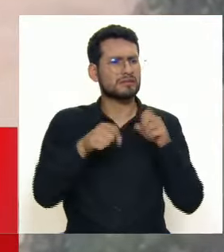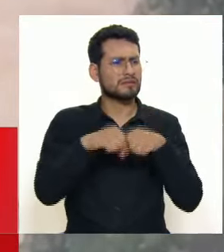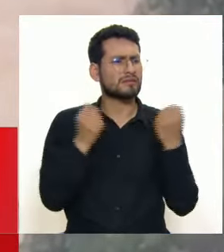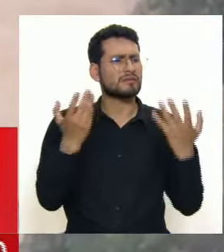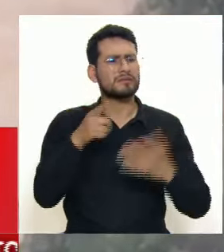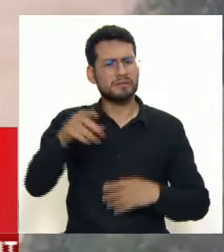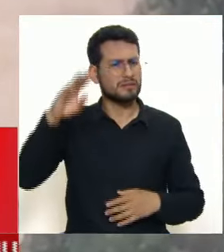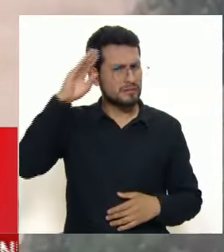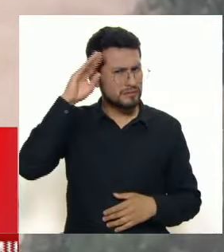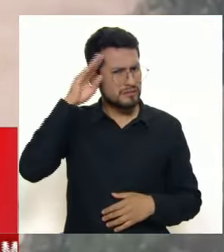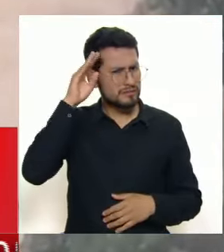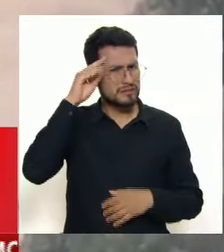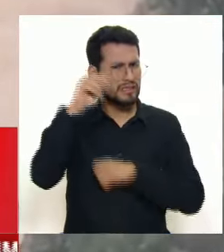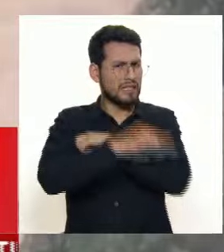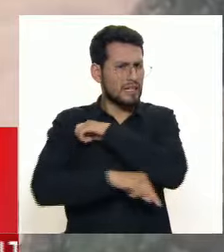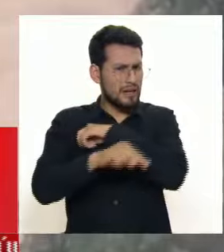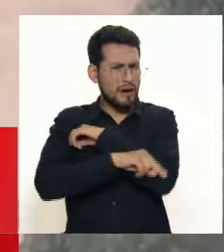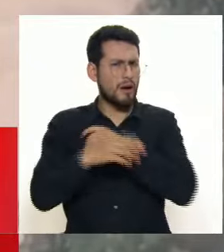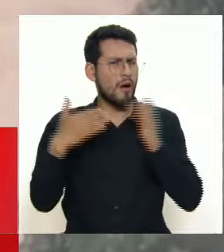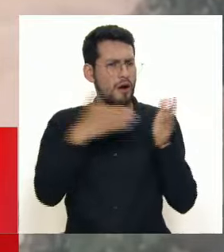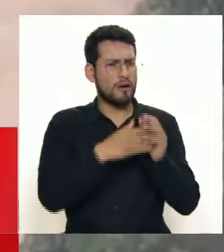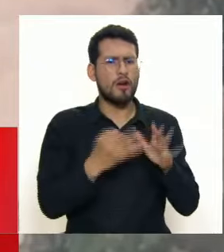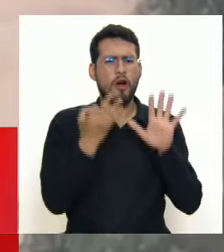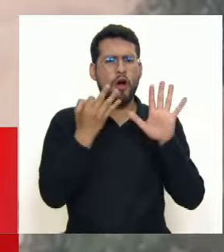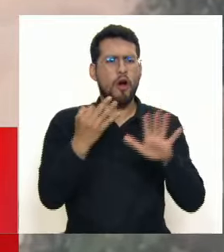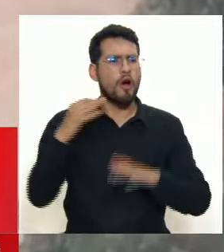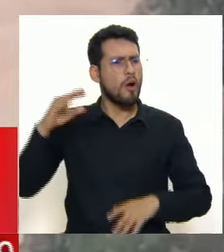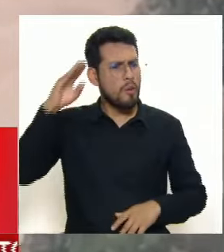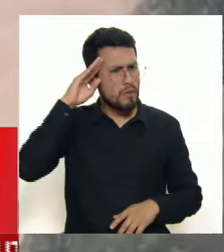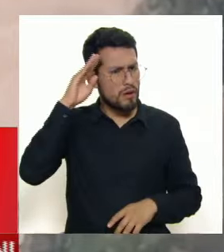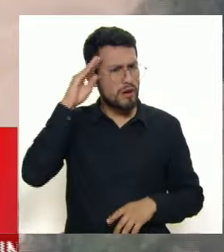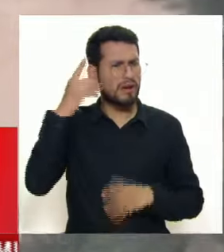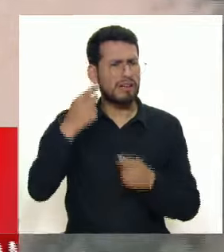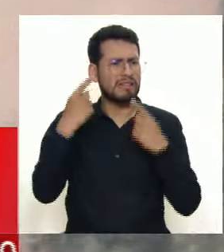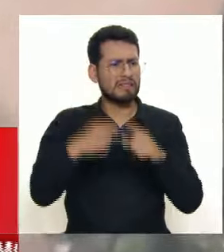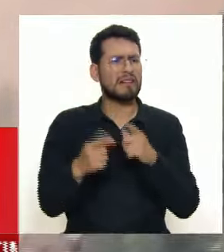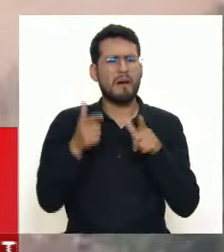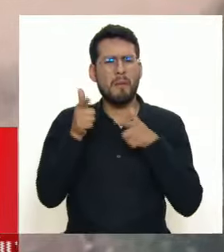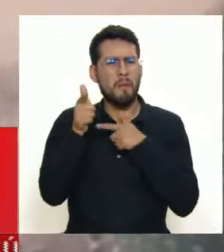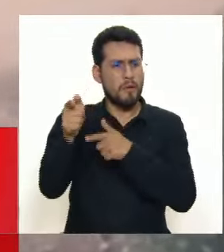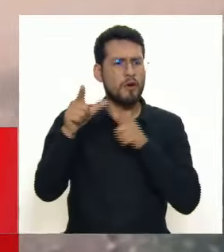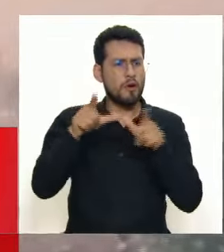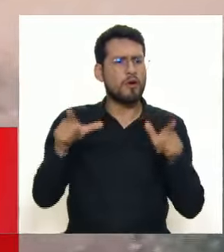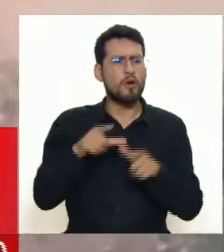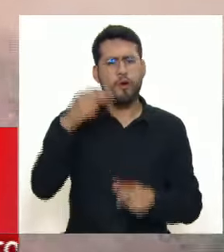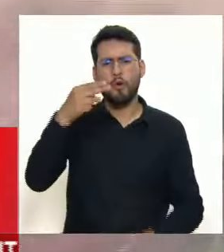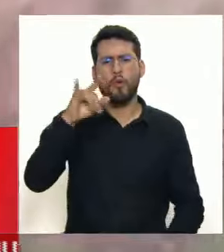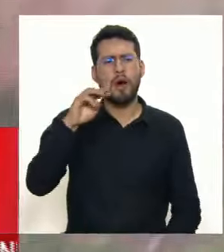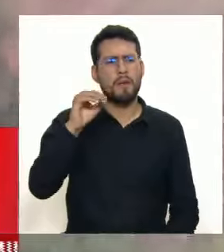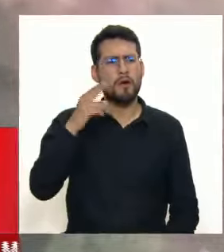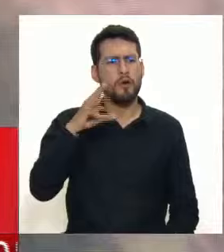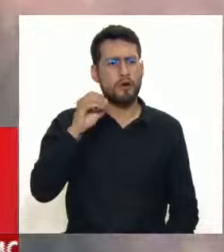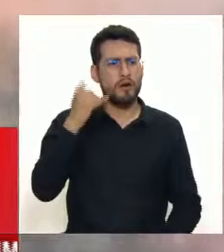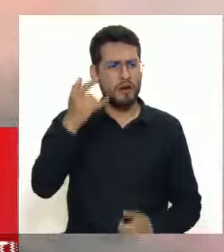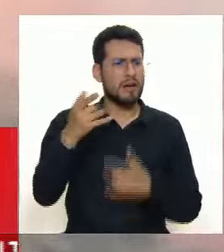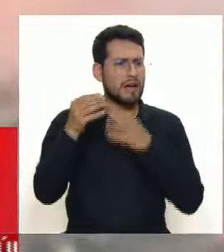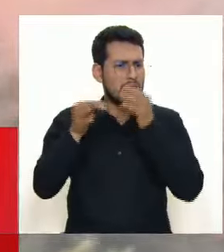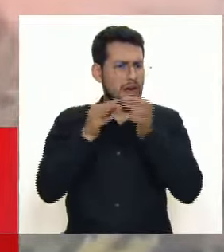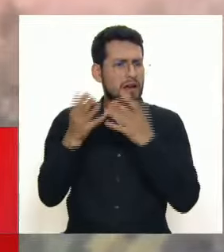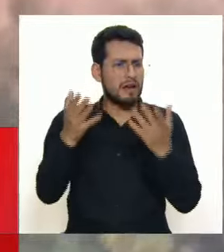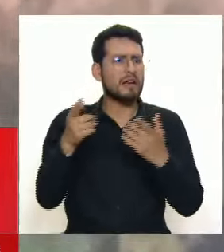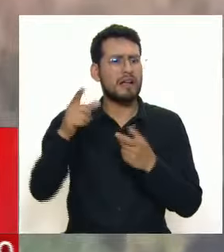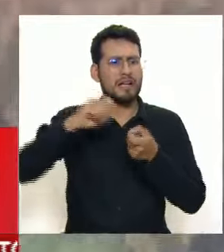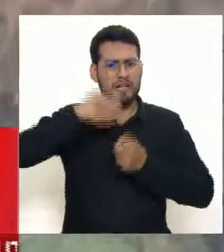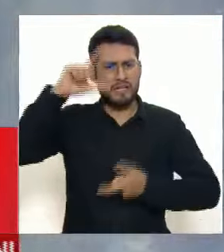la Policía Nacional. 8 policías heridos por arma de fuego en Guaymachuco. Vamos con nuestro corresponsal a